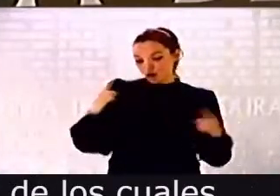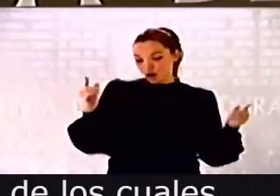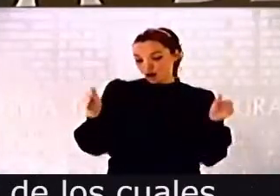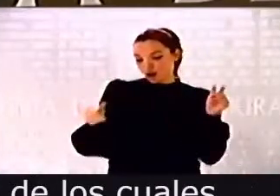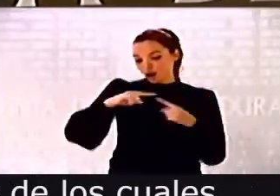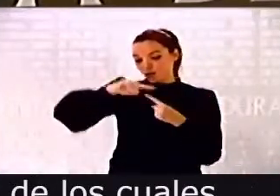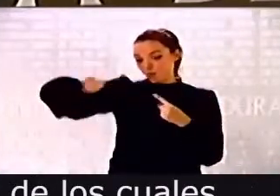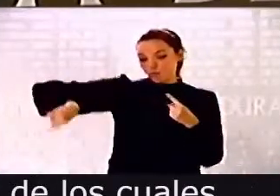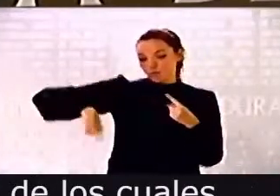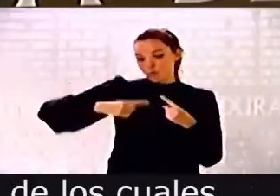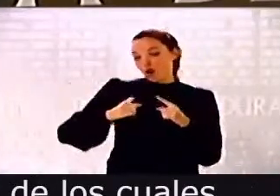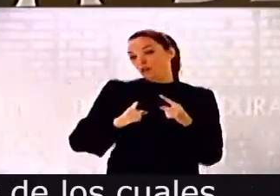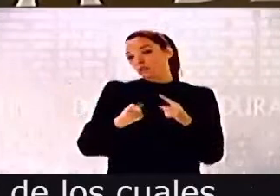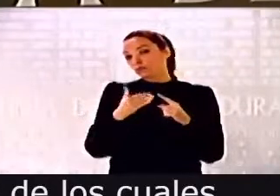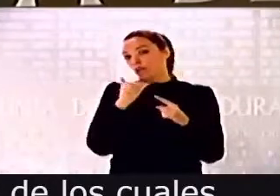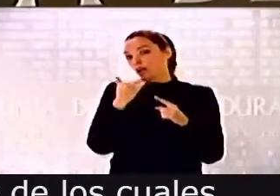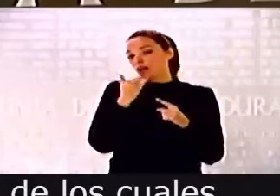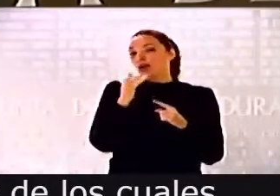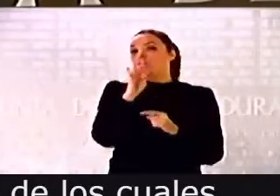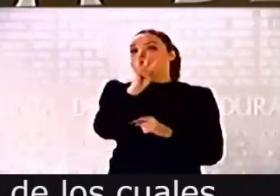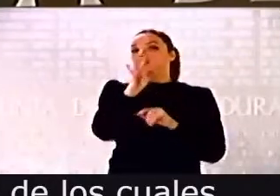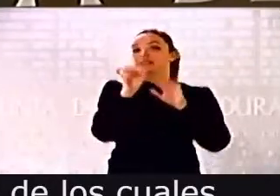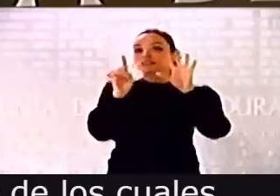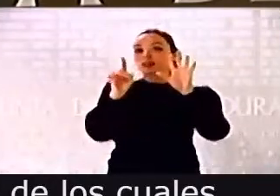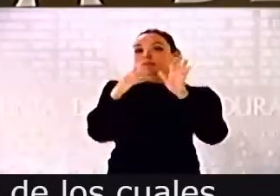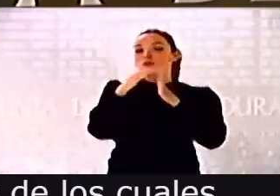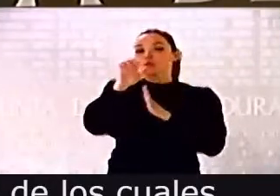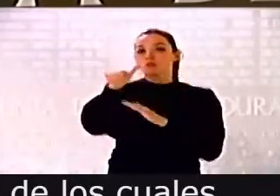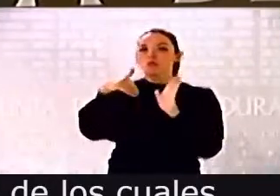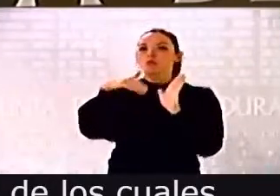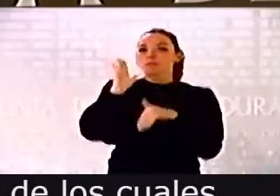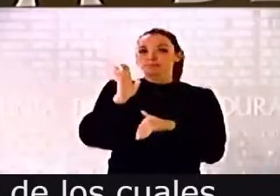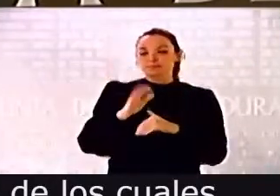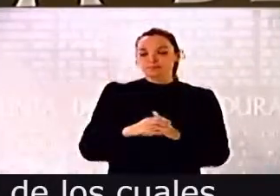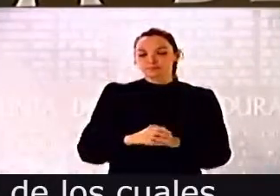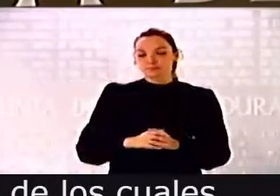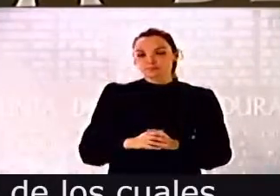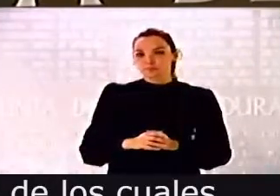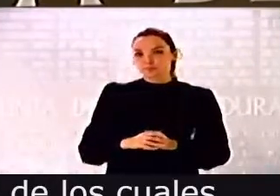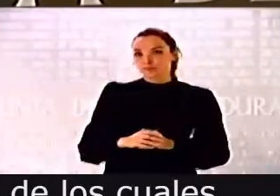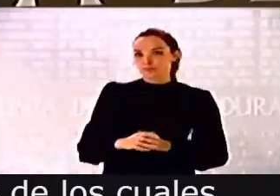va a ascender a más de 46 millones de euros.